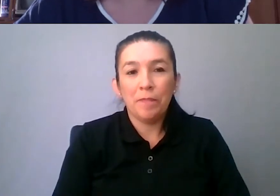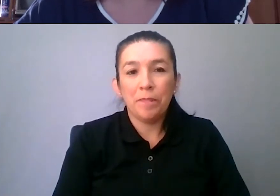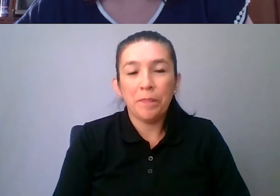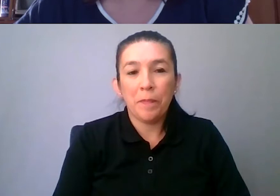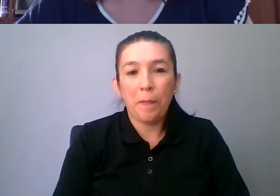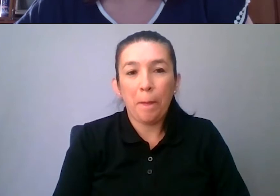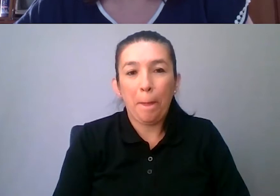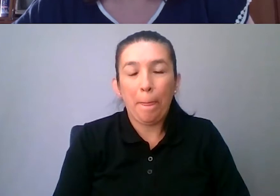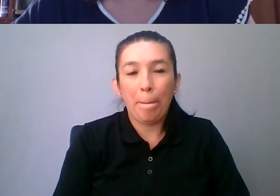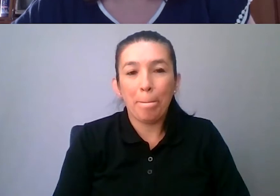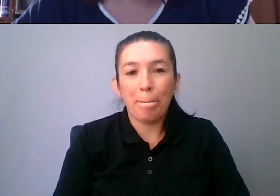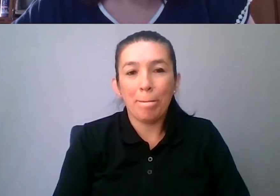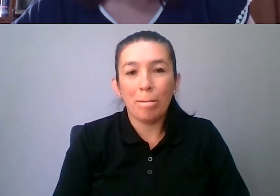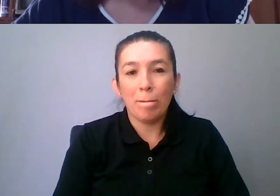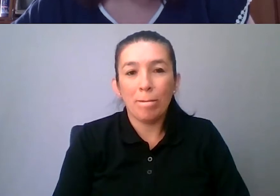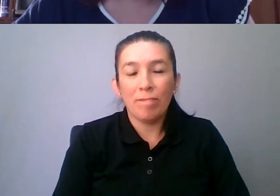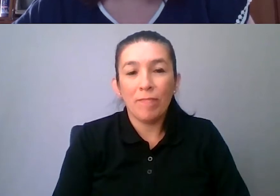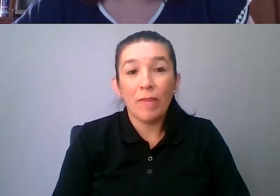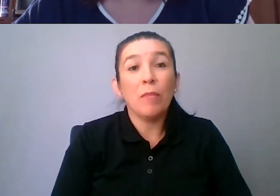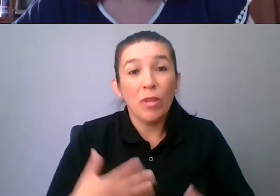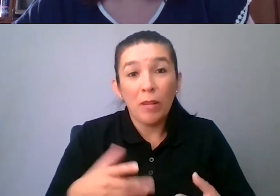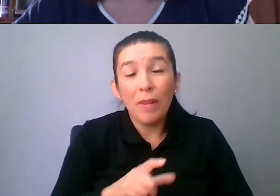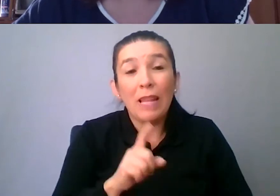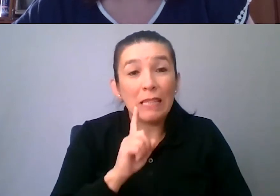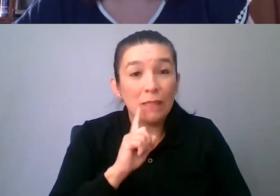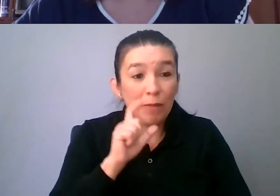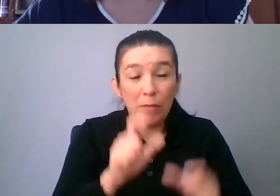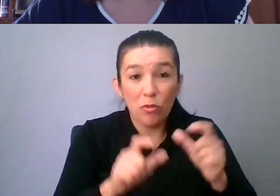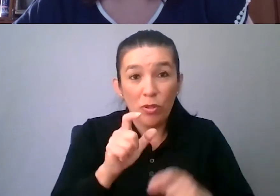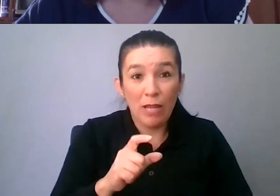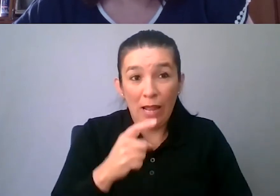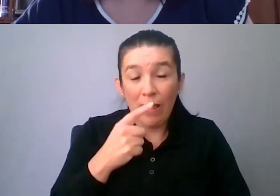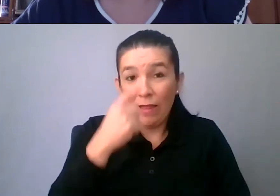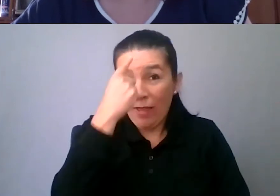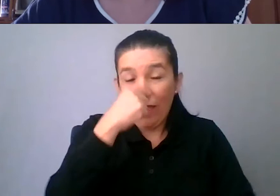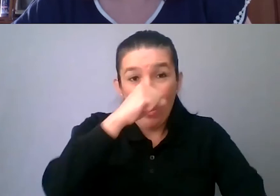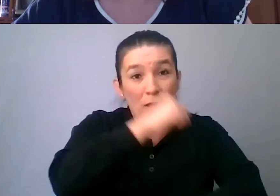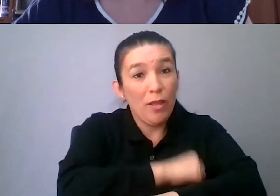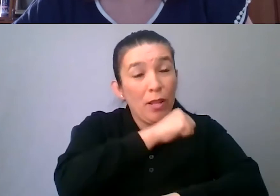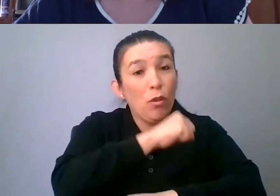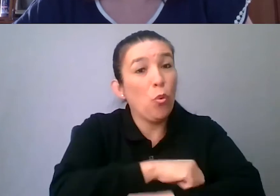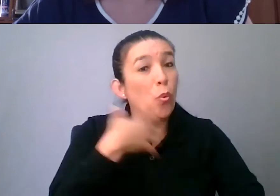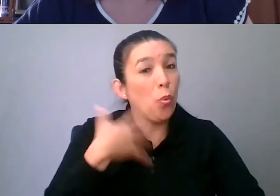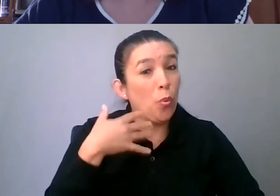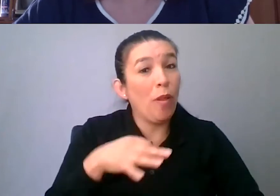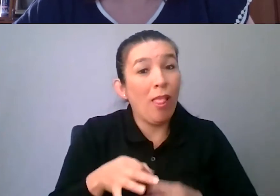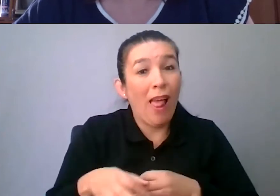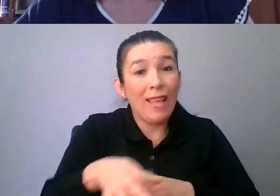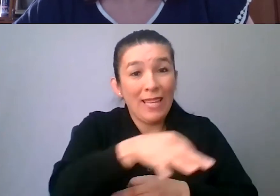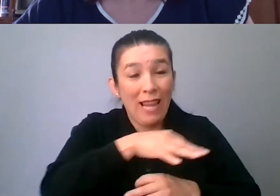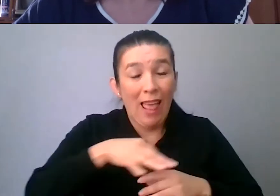mismo, para la isla es una manifestación importante, muy, muy importante,